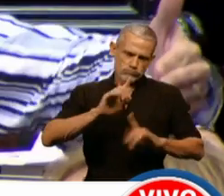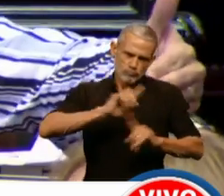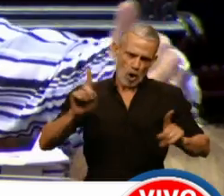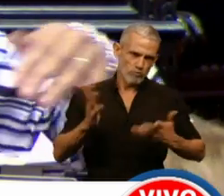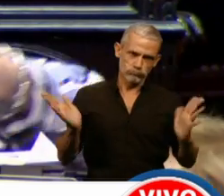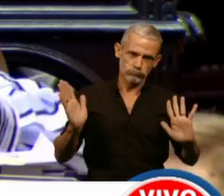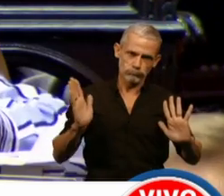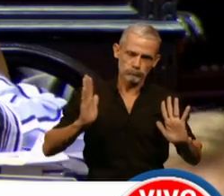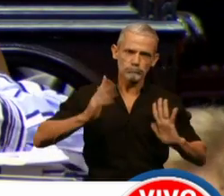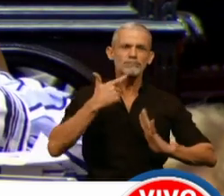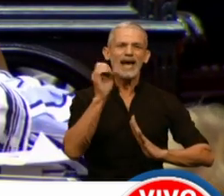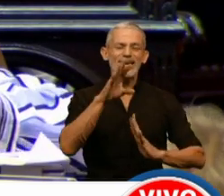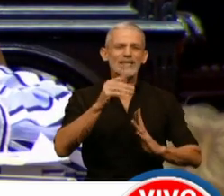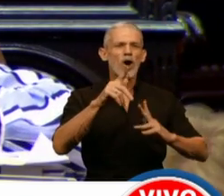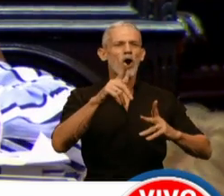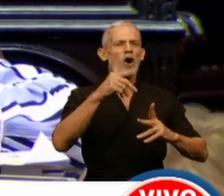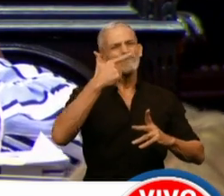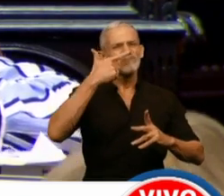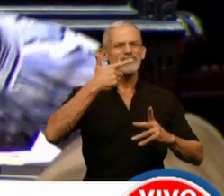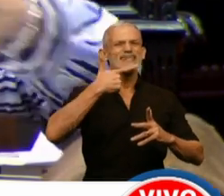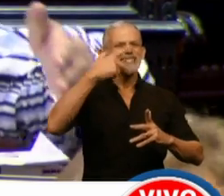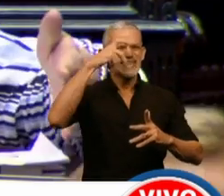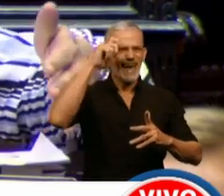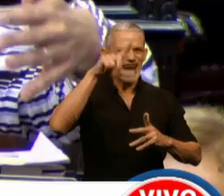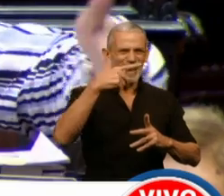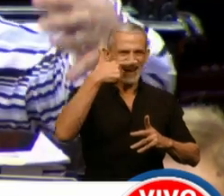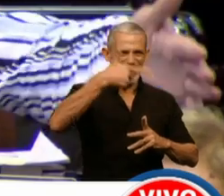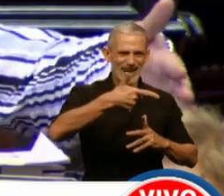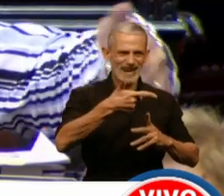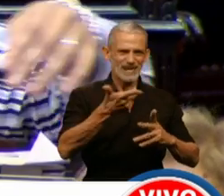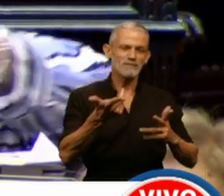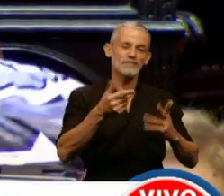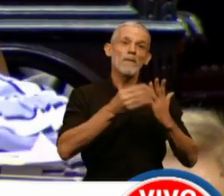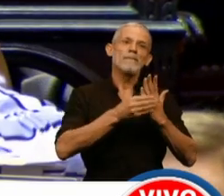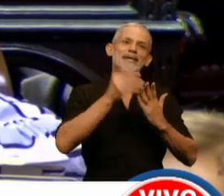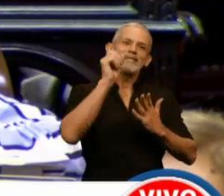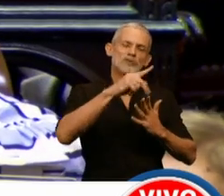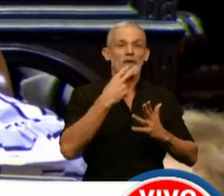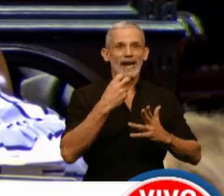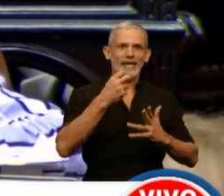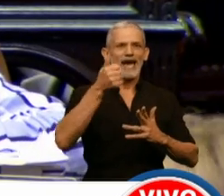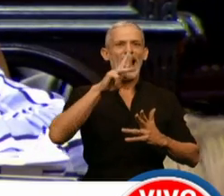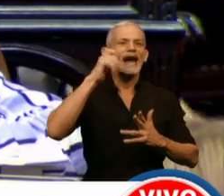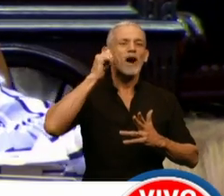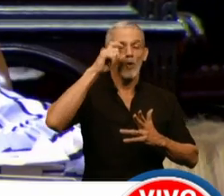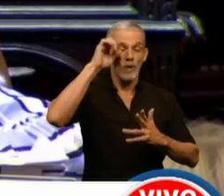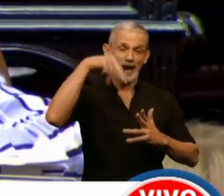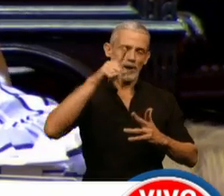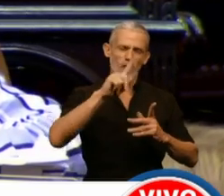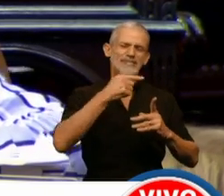criticó al tío de cel ministro perdón ministro de energía aranguren